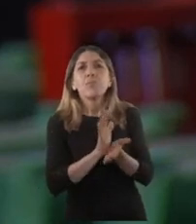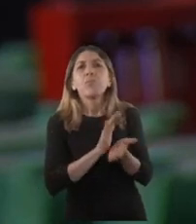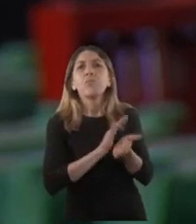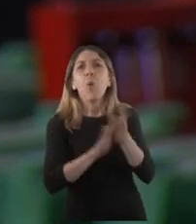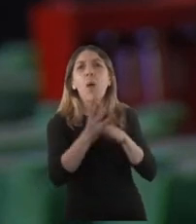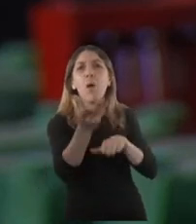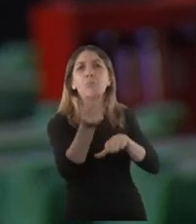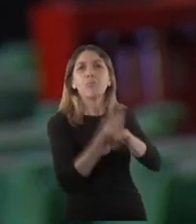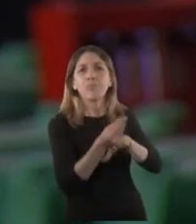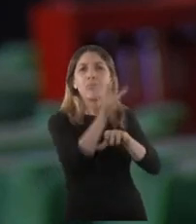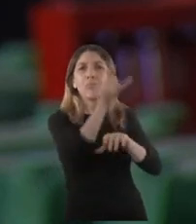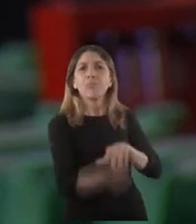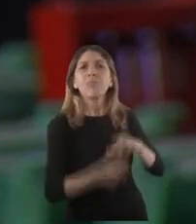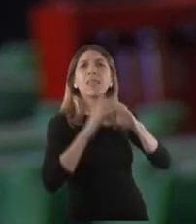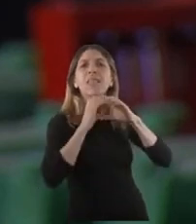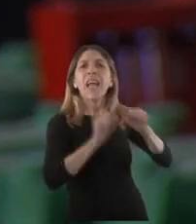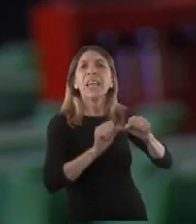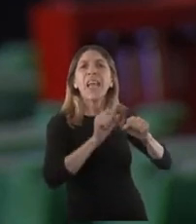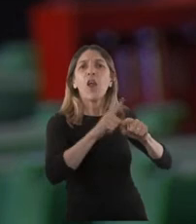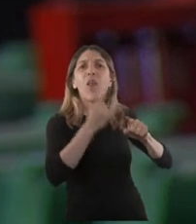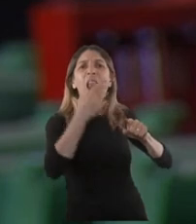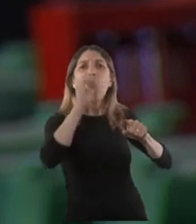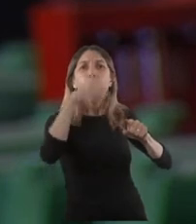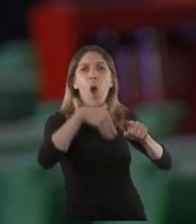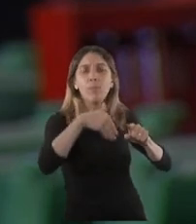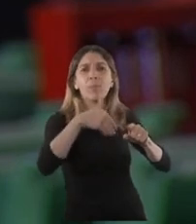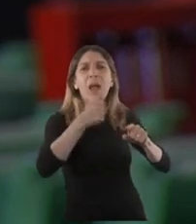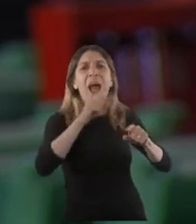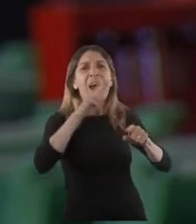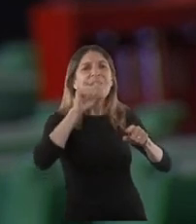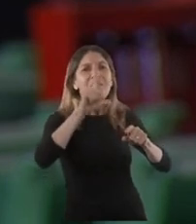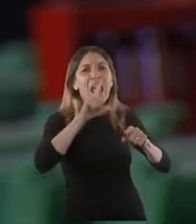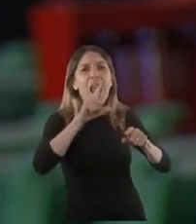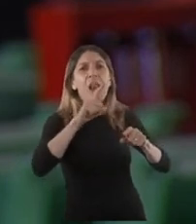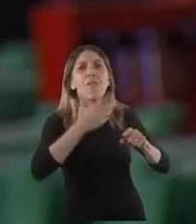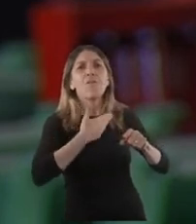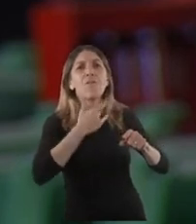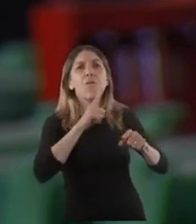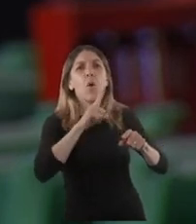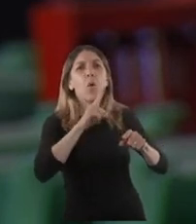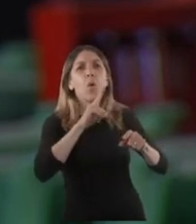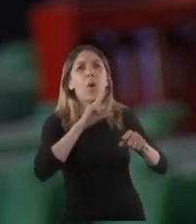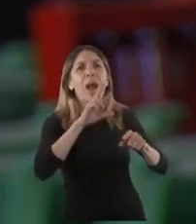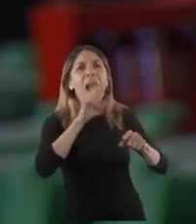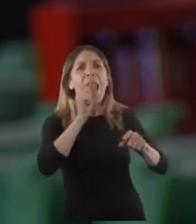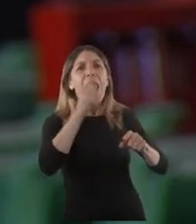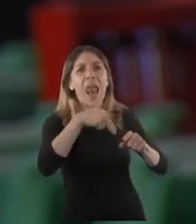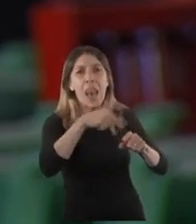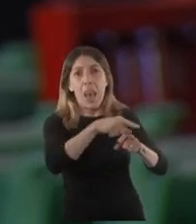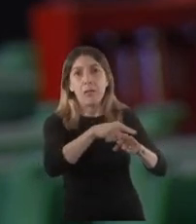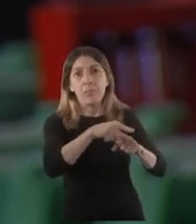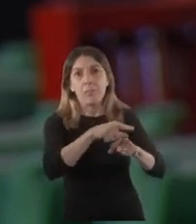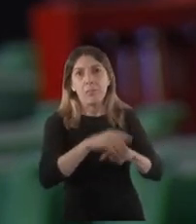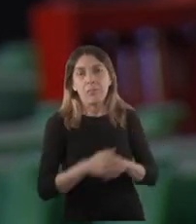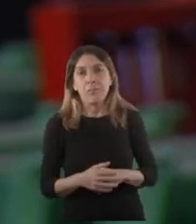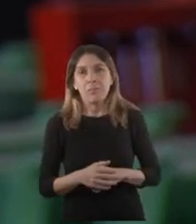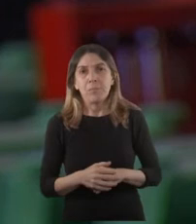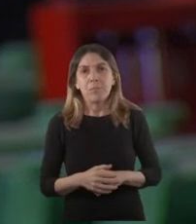responsable secretario de la UOM, Abel Furlán, que está entre nosotros.